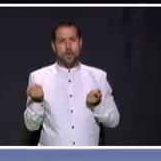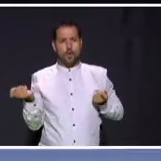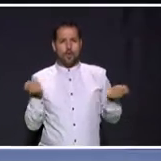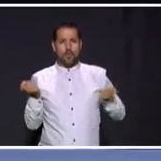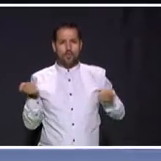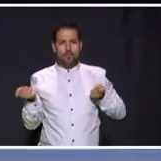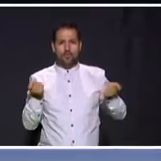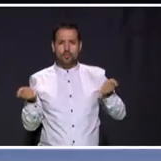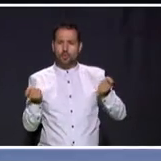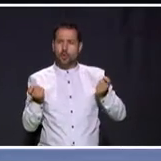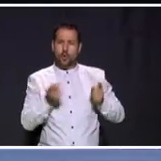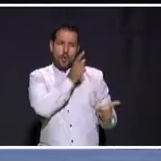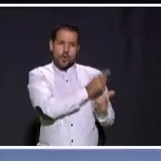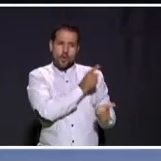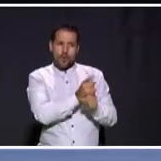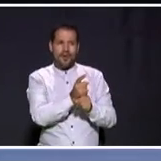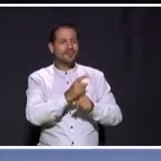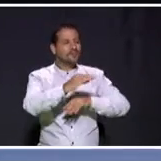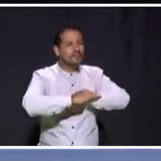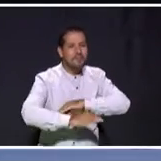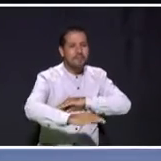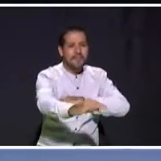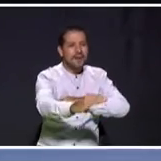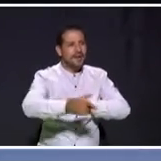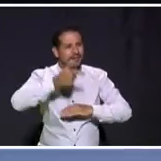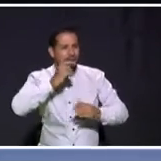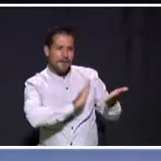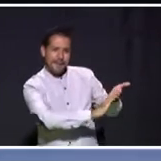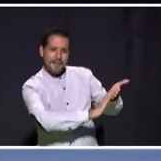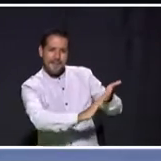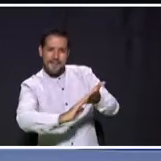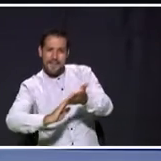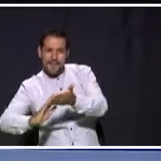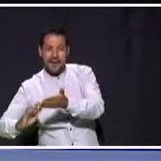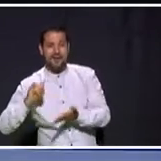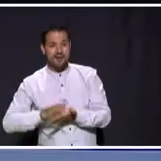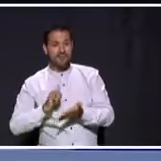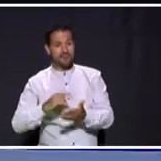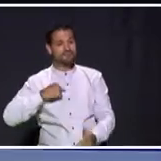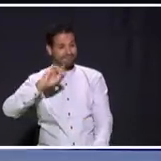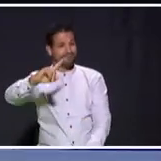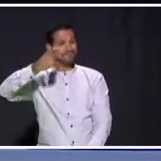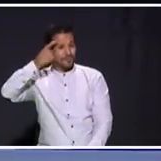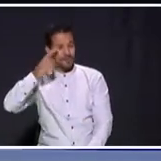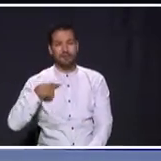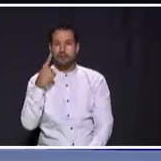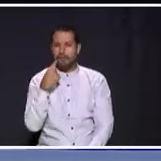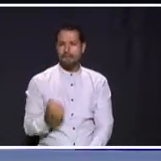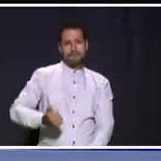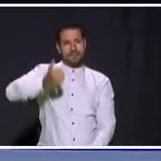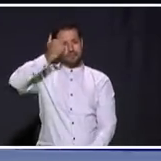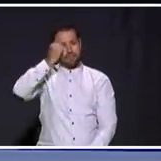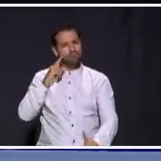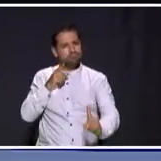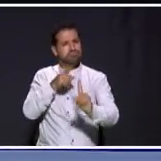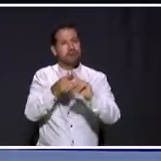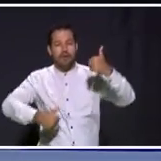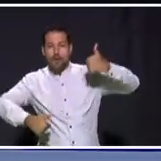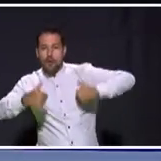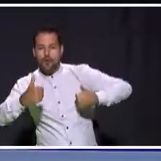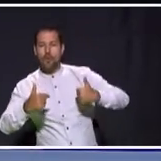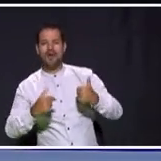de las vías y el mantenimiento adecuado eso no sucedería por eso en mi gobierno el principal objetivo de luchar contra la corrupción